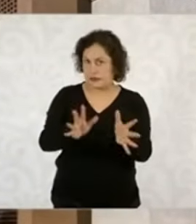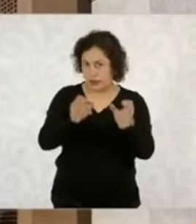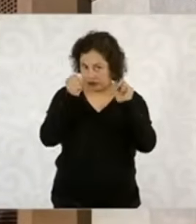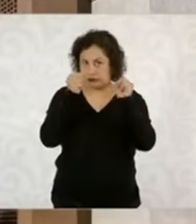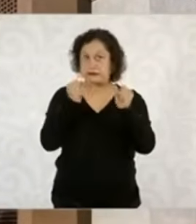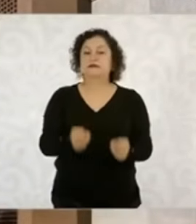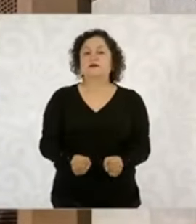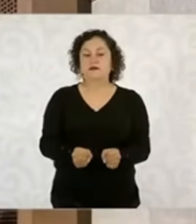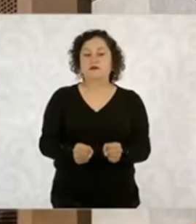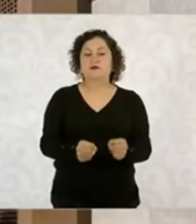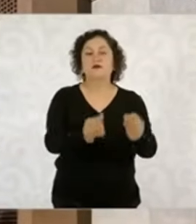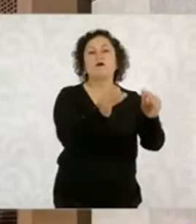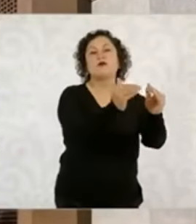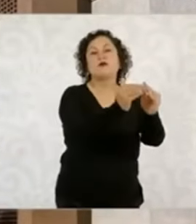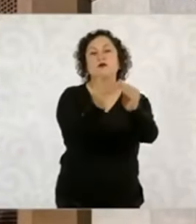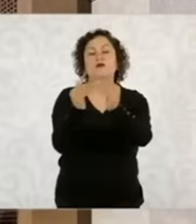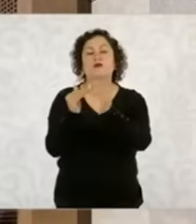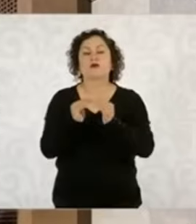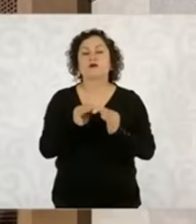proyectos ejecutivos de